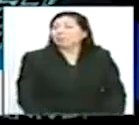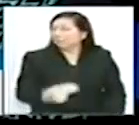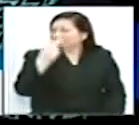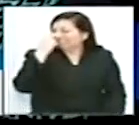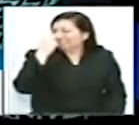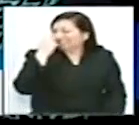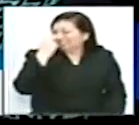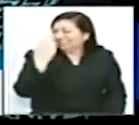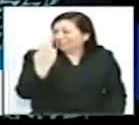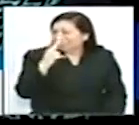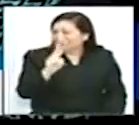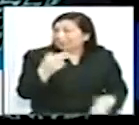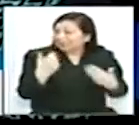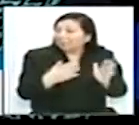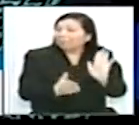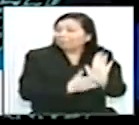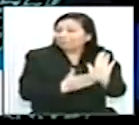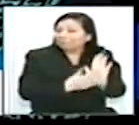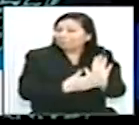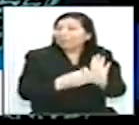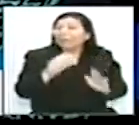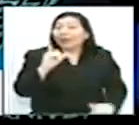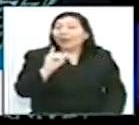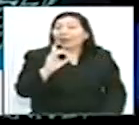Extrañamente, se han dado los hechos que vengo de describir.